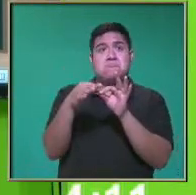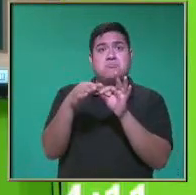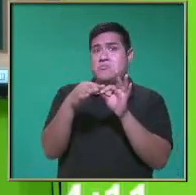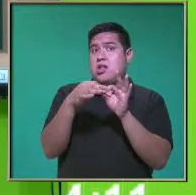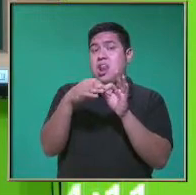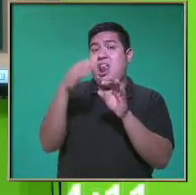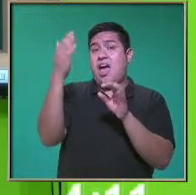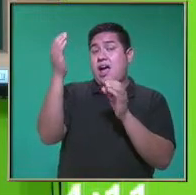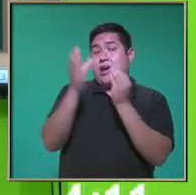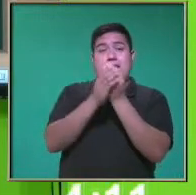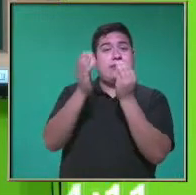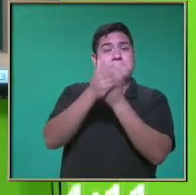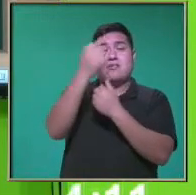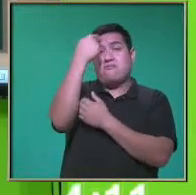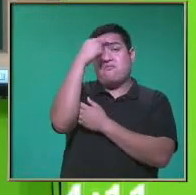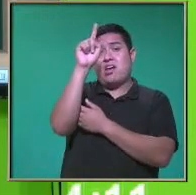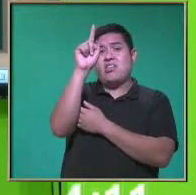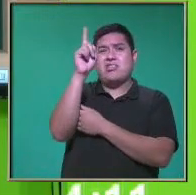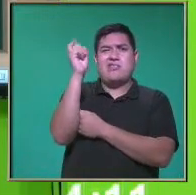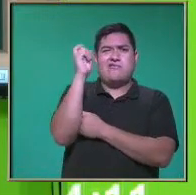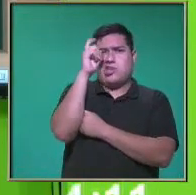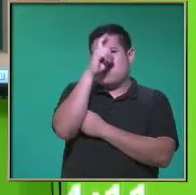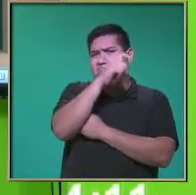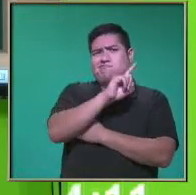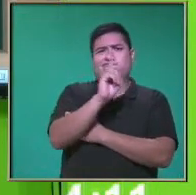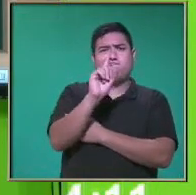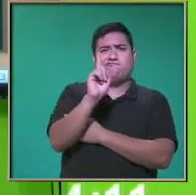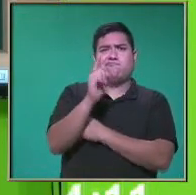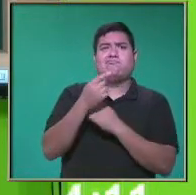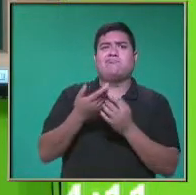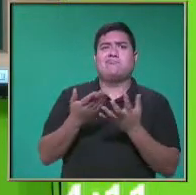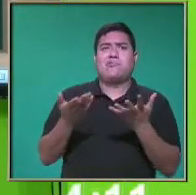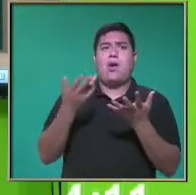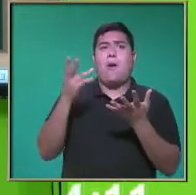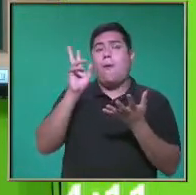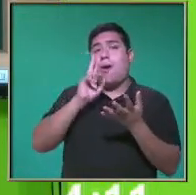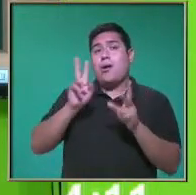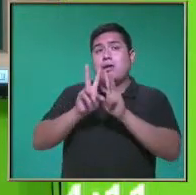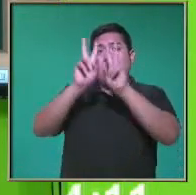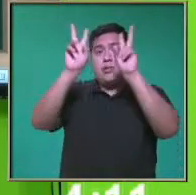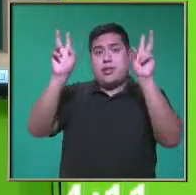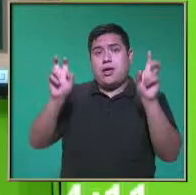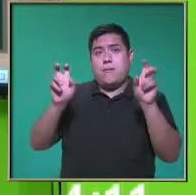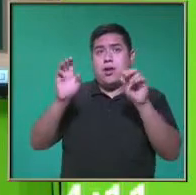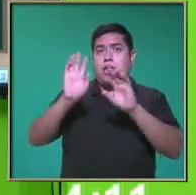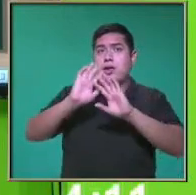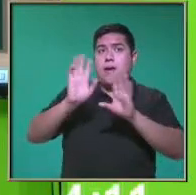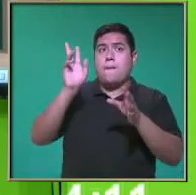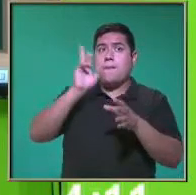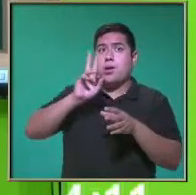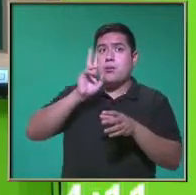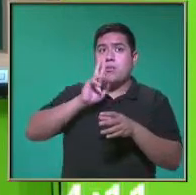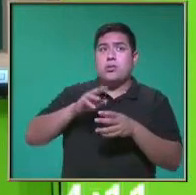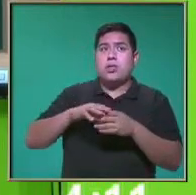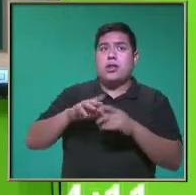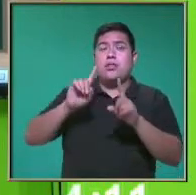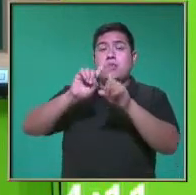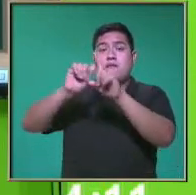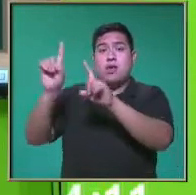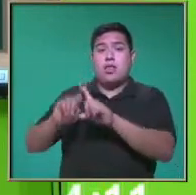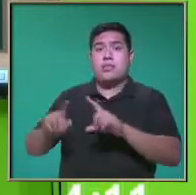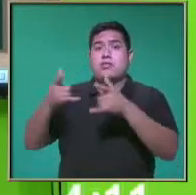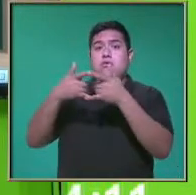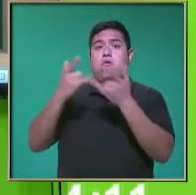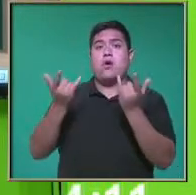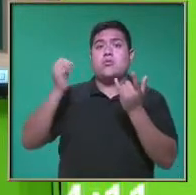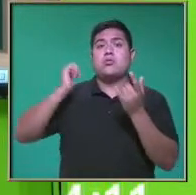a resultar sencilla, no va a tener nada de dificultad. Vamos a abordar el tema que habíamos estado viendo acerca de classic